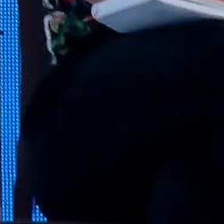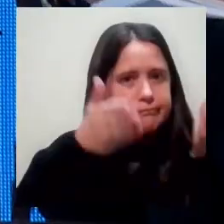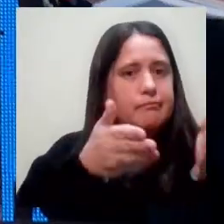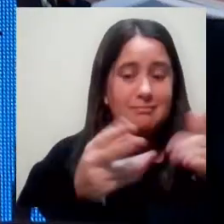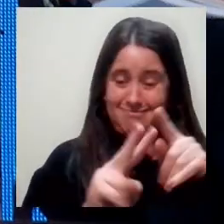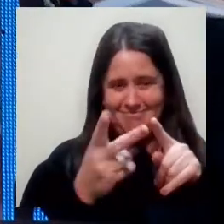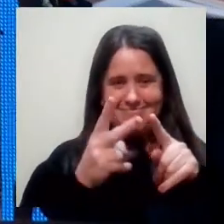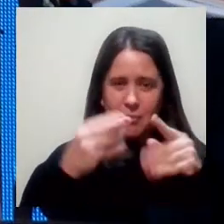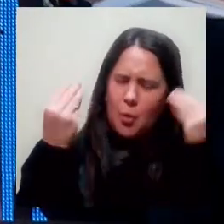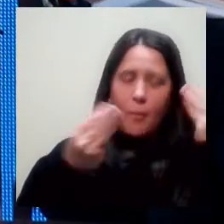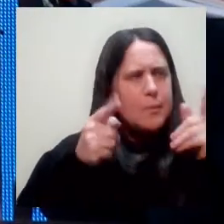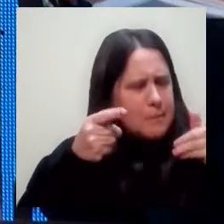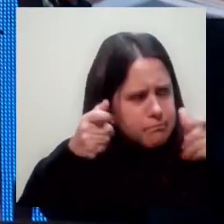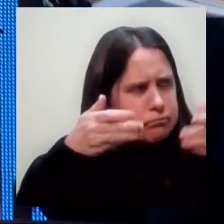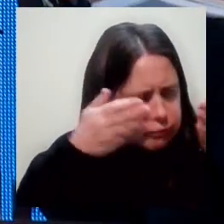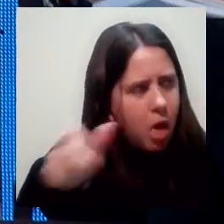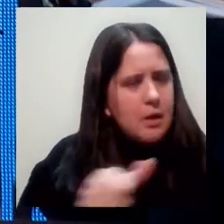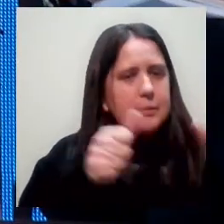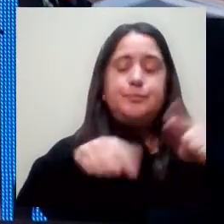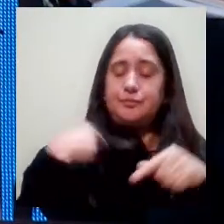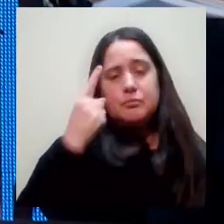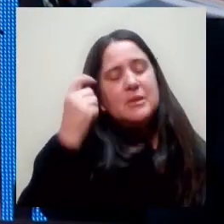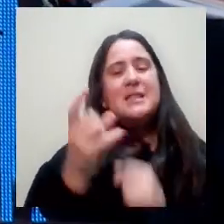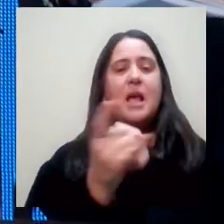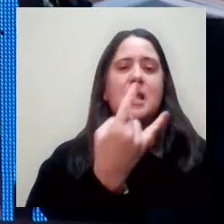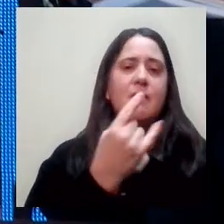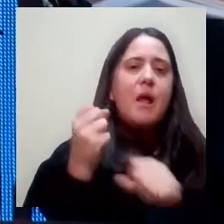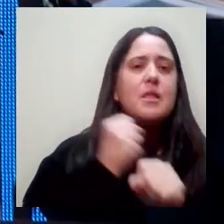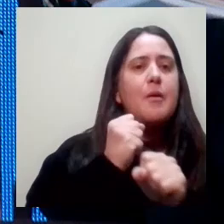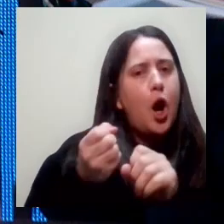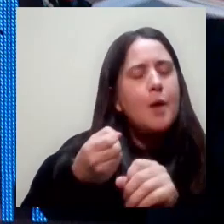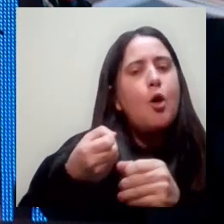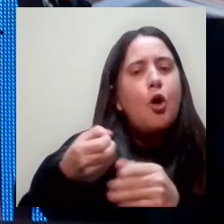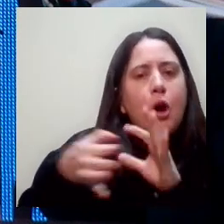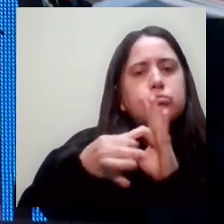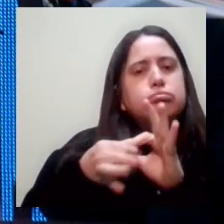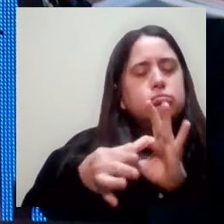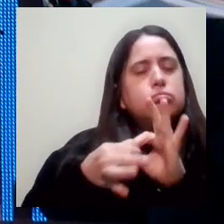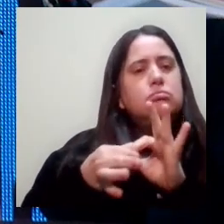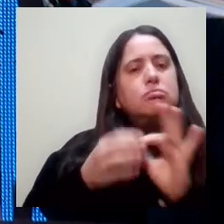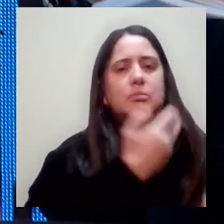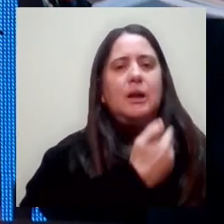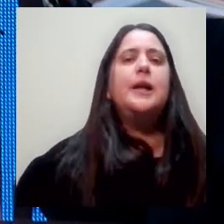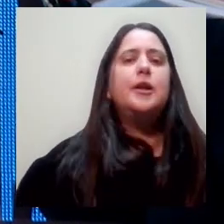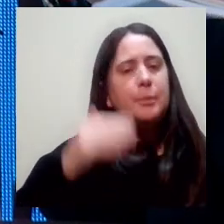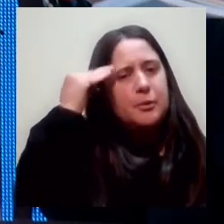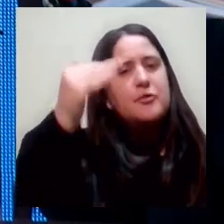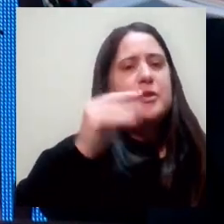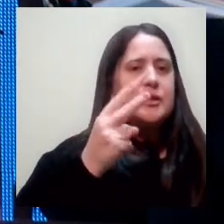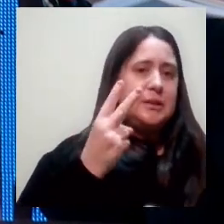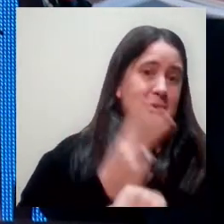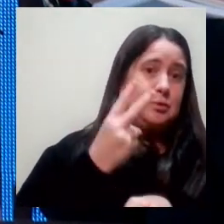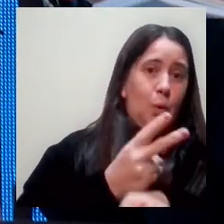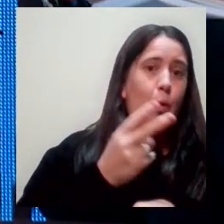¿no? Nuestra experiencia desde Ceibal, trabajando mucho mano a mano con maestras y con docentes de